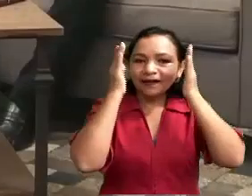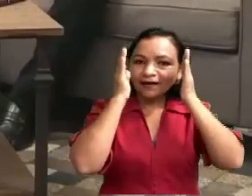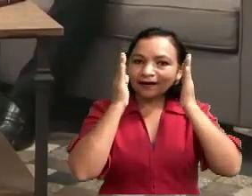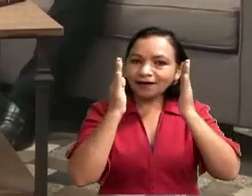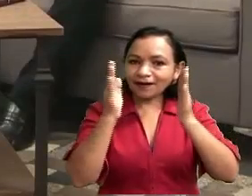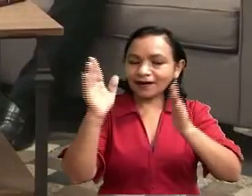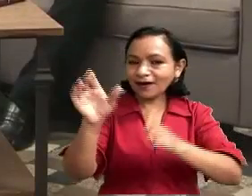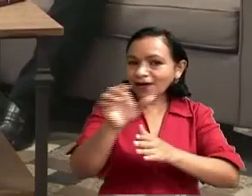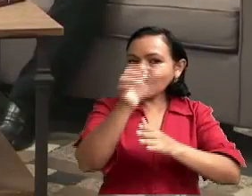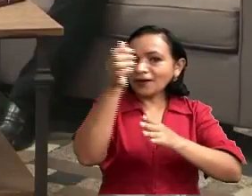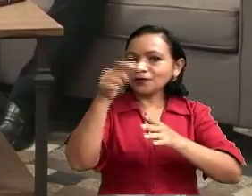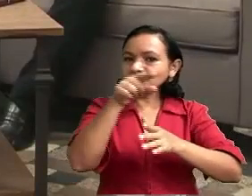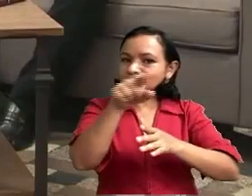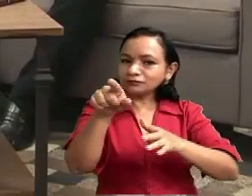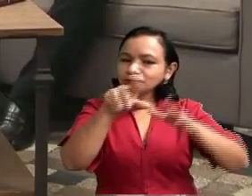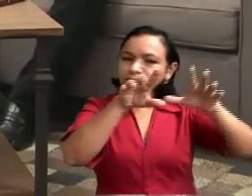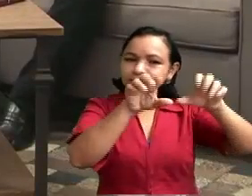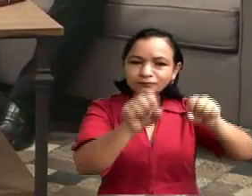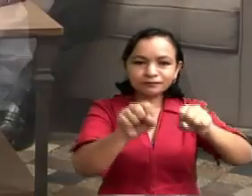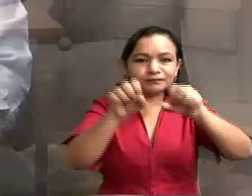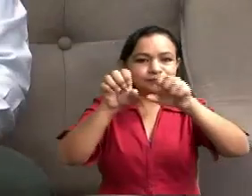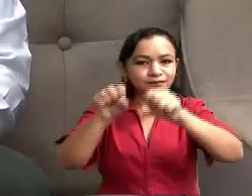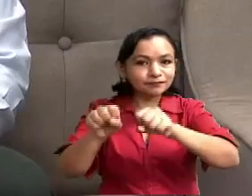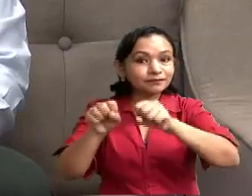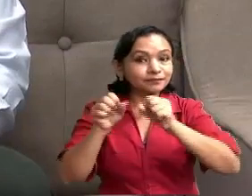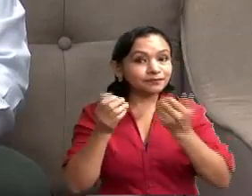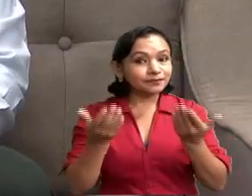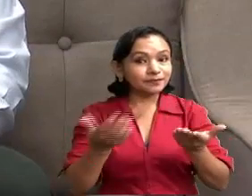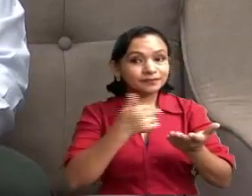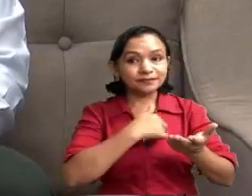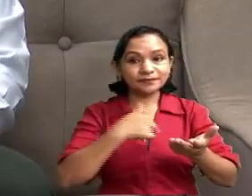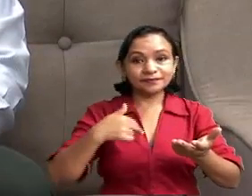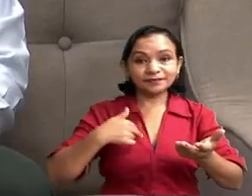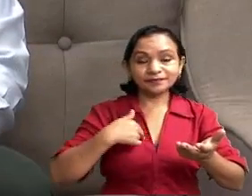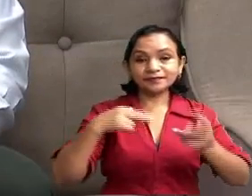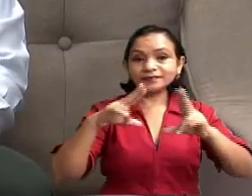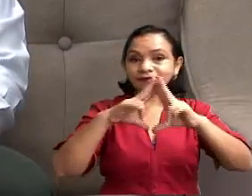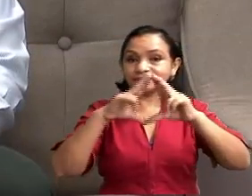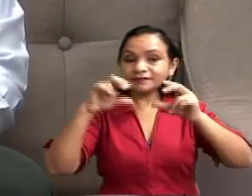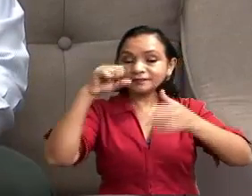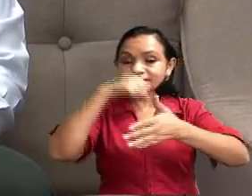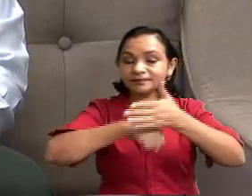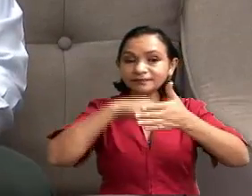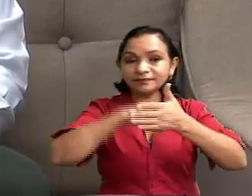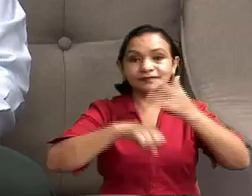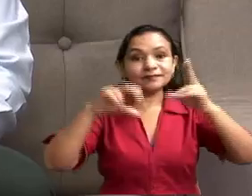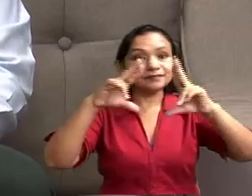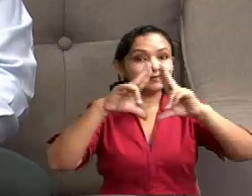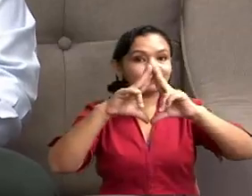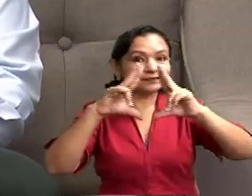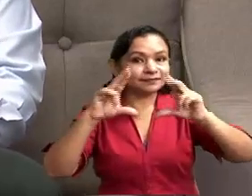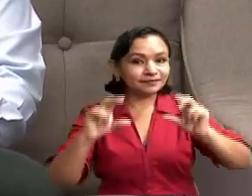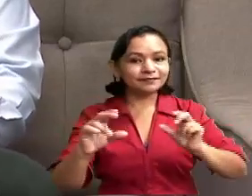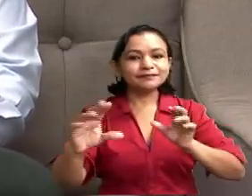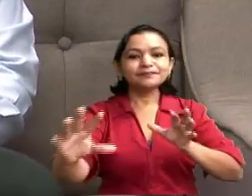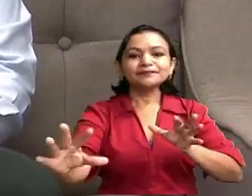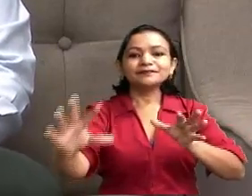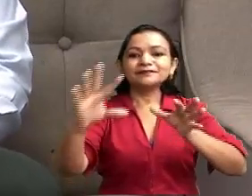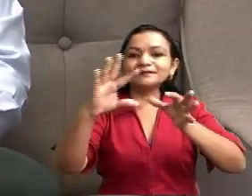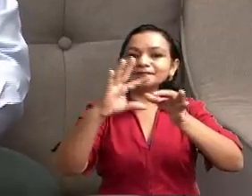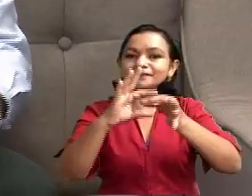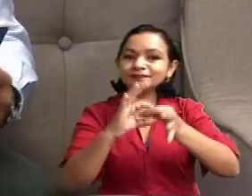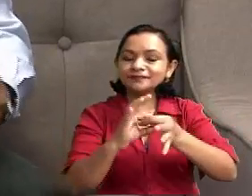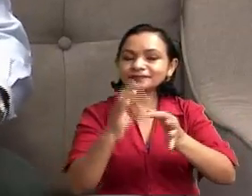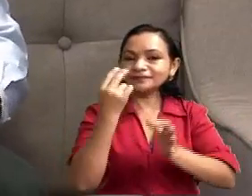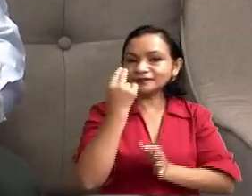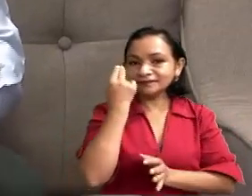otras ocupaciones también referidas al quehacer de la patria, la defensa de la soberanía, pero ahora está con nosotros, y preguntarle,